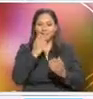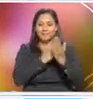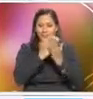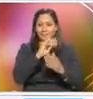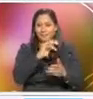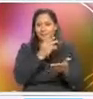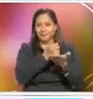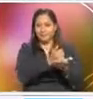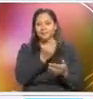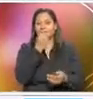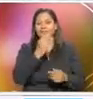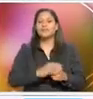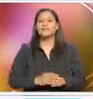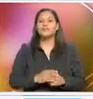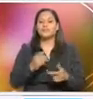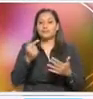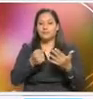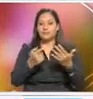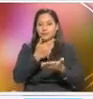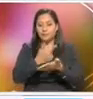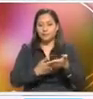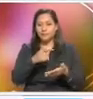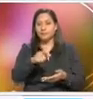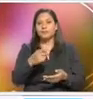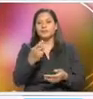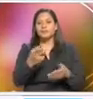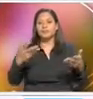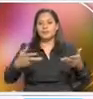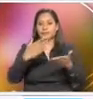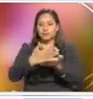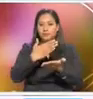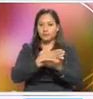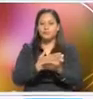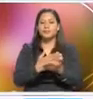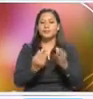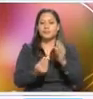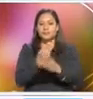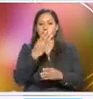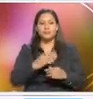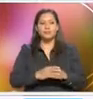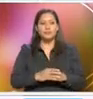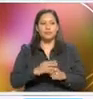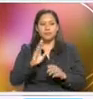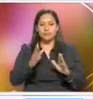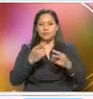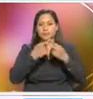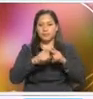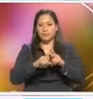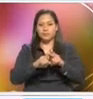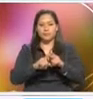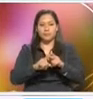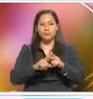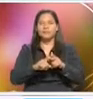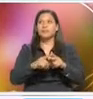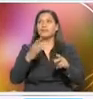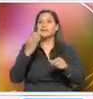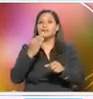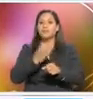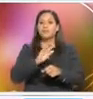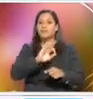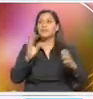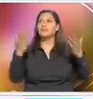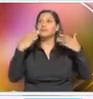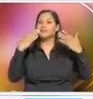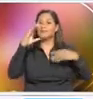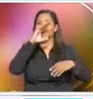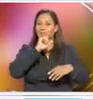vamos a compartirles pues los ingredientes, ¿no? De esta ensalada que es fresca ahora ya que empezamos con esta temporada de calor, ¿no? Sí. Es